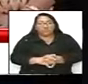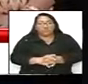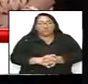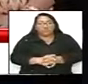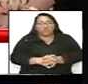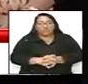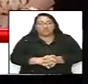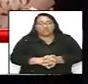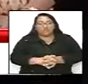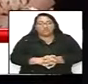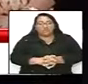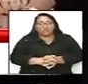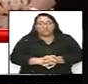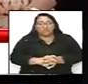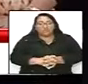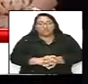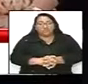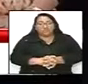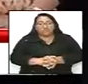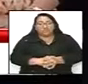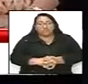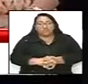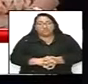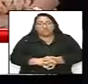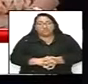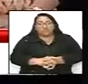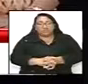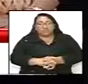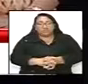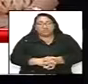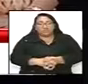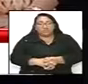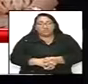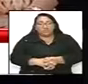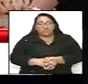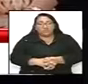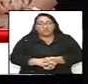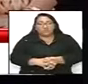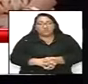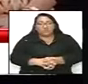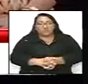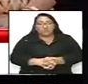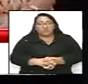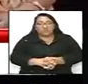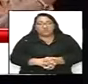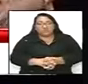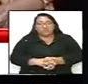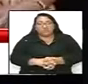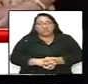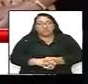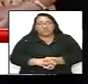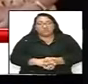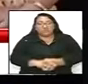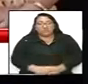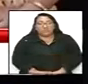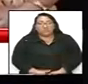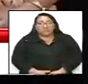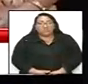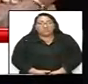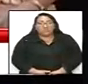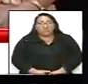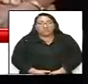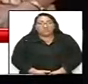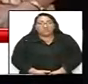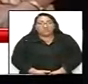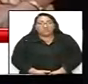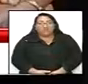línea de investigaciones, ¿qué opinión tienes sobre estos registros que se han ocasionado ayer en Panamá de Jaime Oshia, que aparentemente no estaría siguiendo